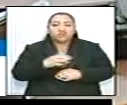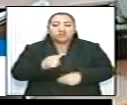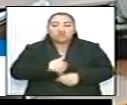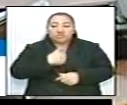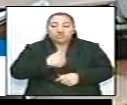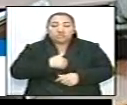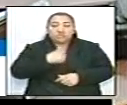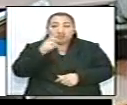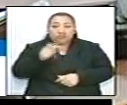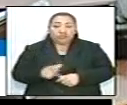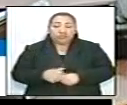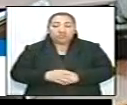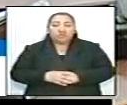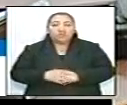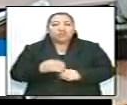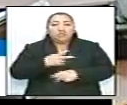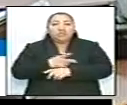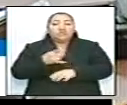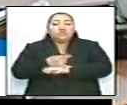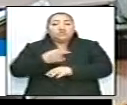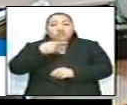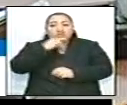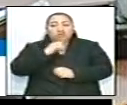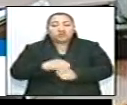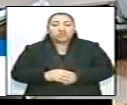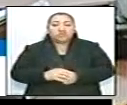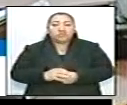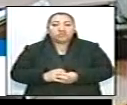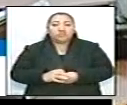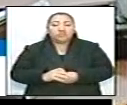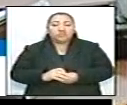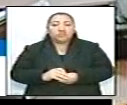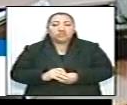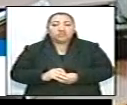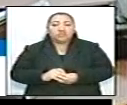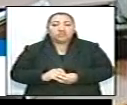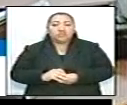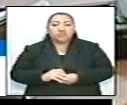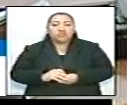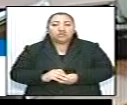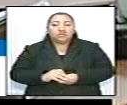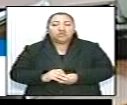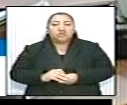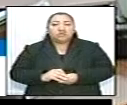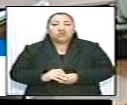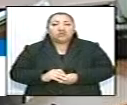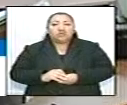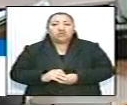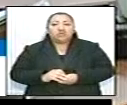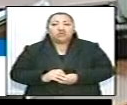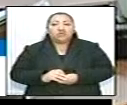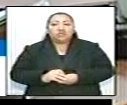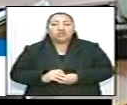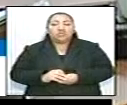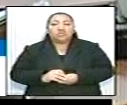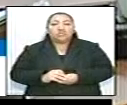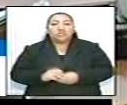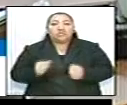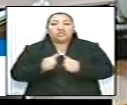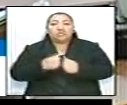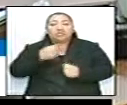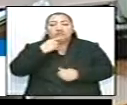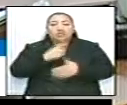de la mujer, la violencia contra la mujer, y muy aceptable estos profesionales que vamos a estar en centros rurales con las mujeres que